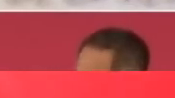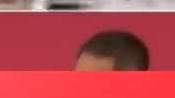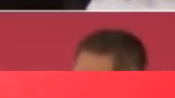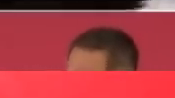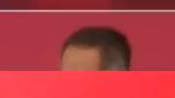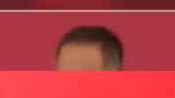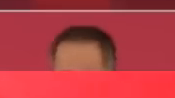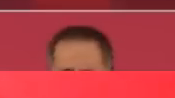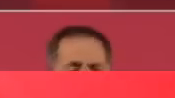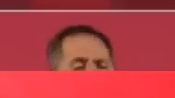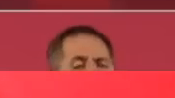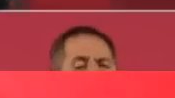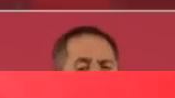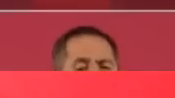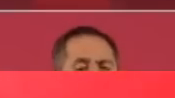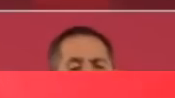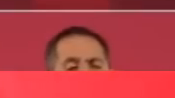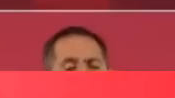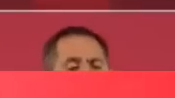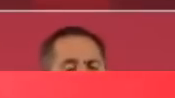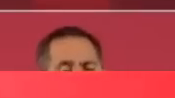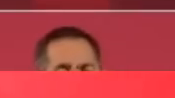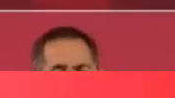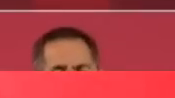y con el 3 maya de lo mismo